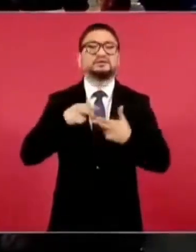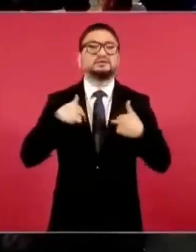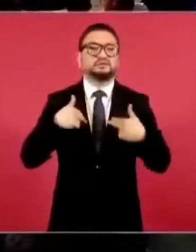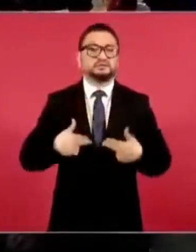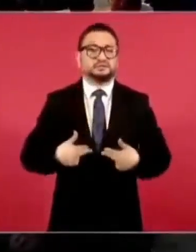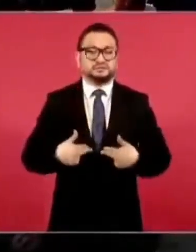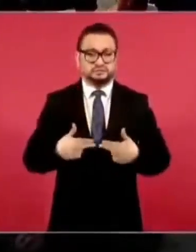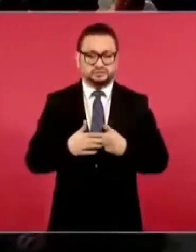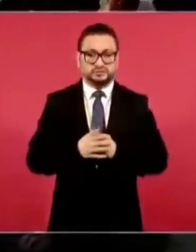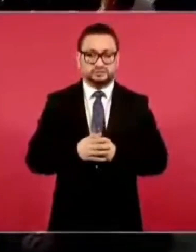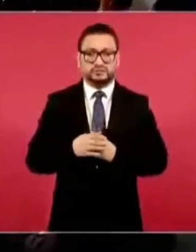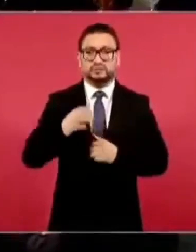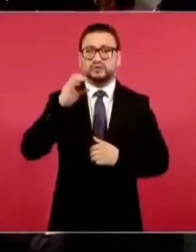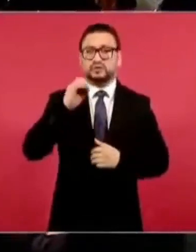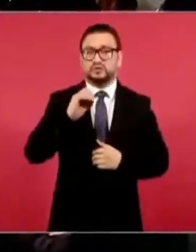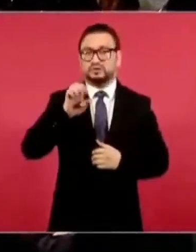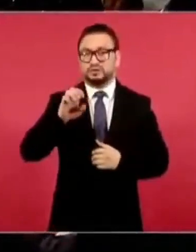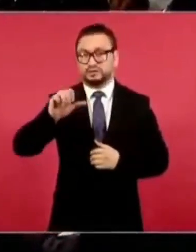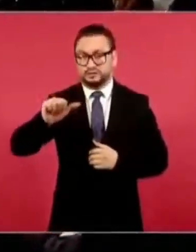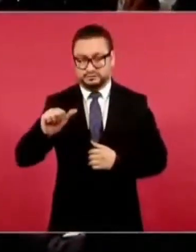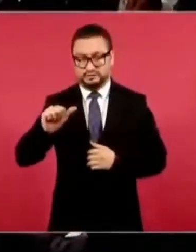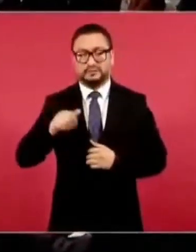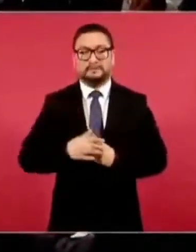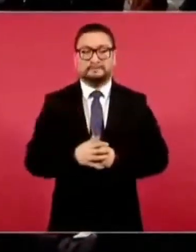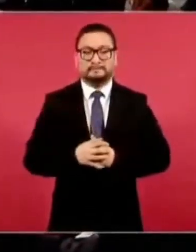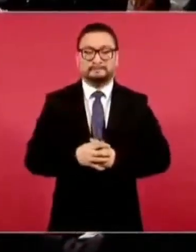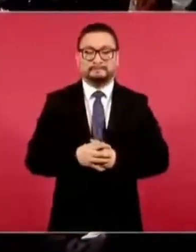Humanos, que es la OEA,